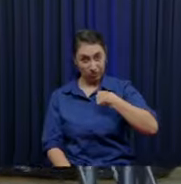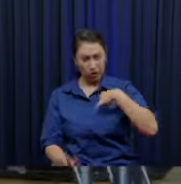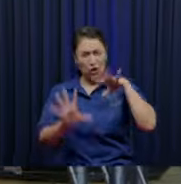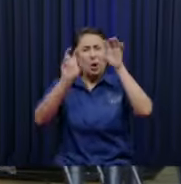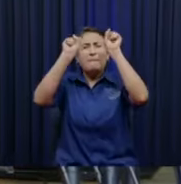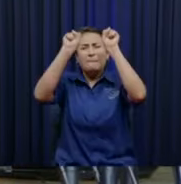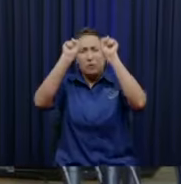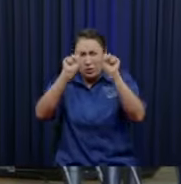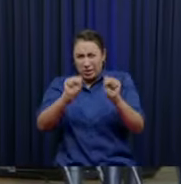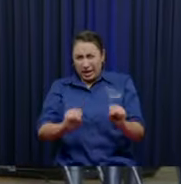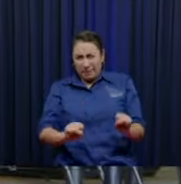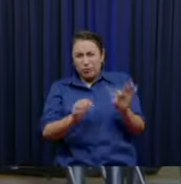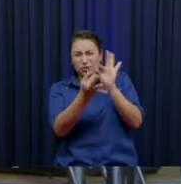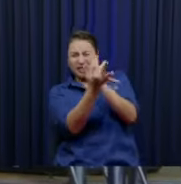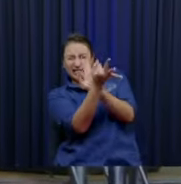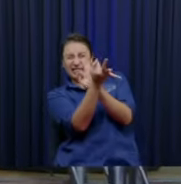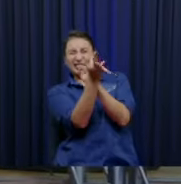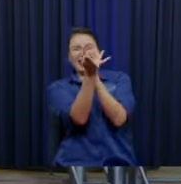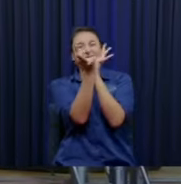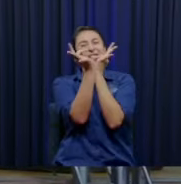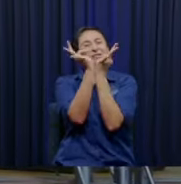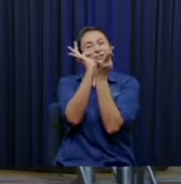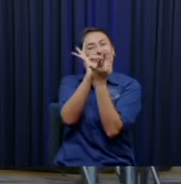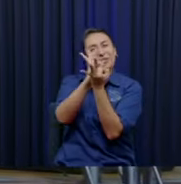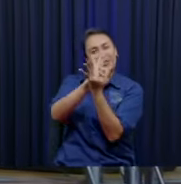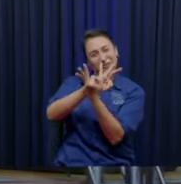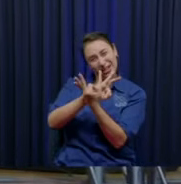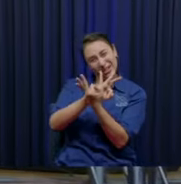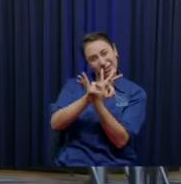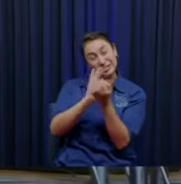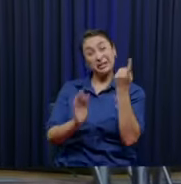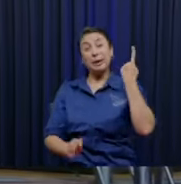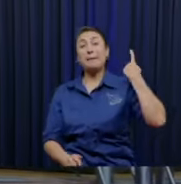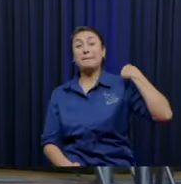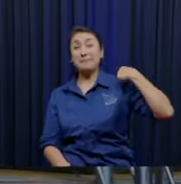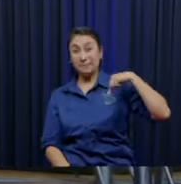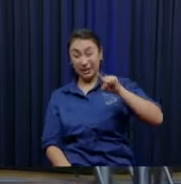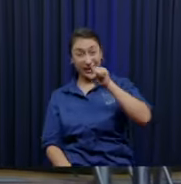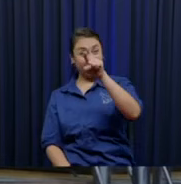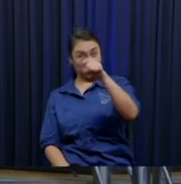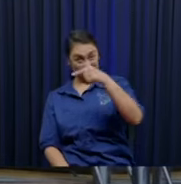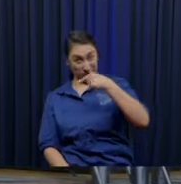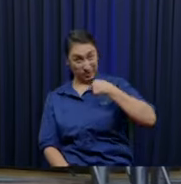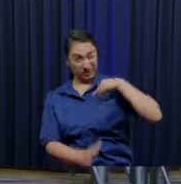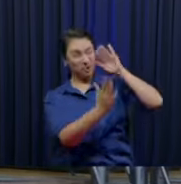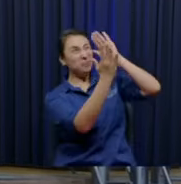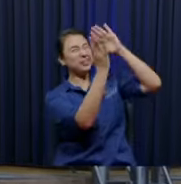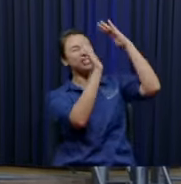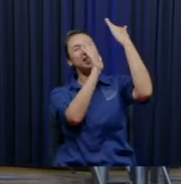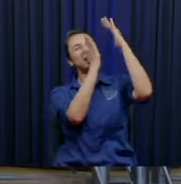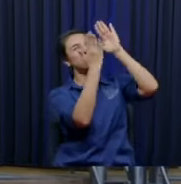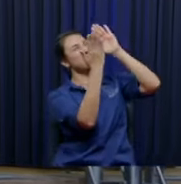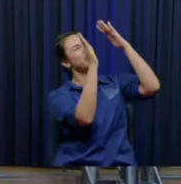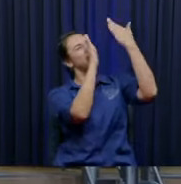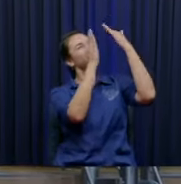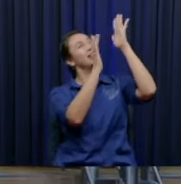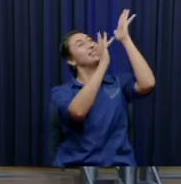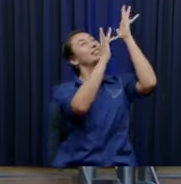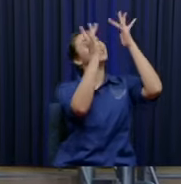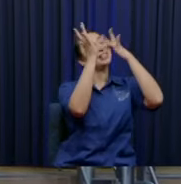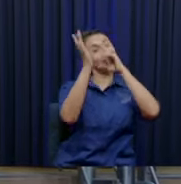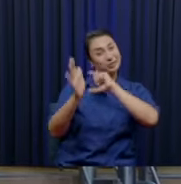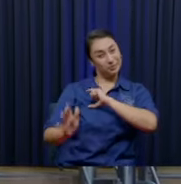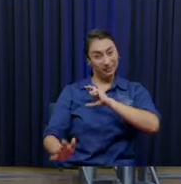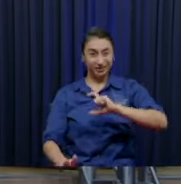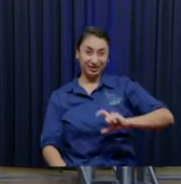pero nosotros sí le recibimos. Entonces nos dio la potestad de llegar a ser hechos hijos de Dios. Entonces la genética, espiritualmente hablando, está en